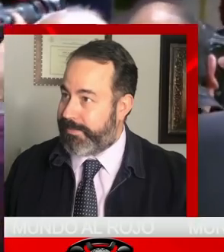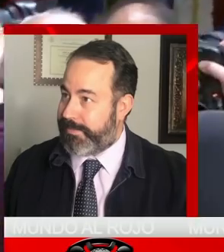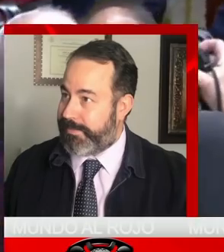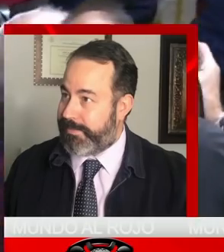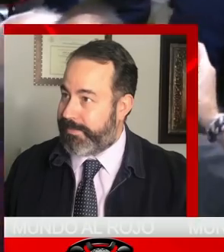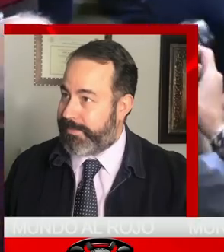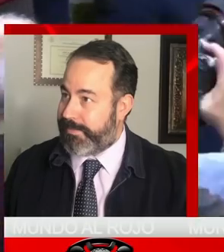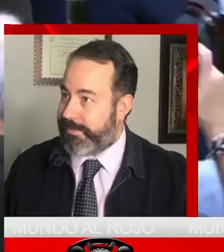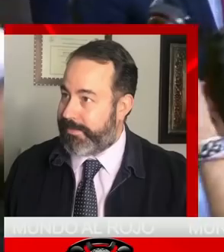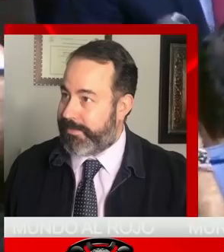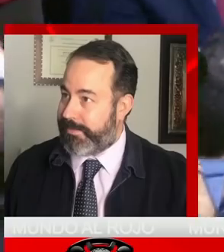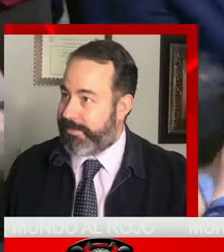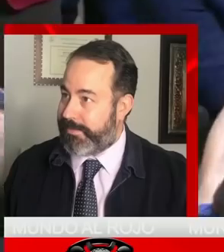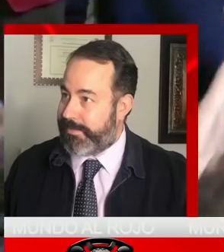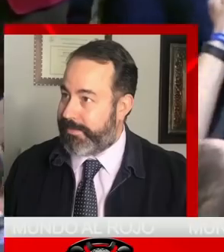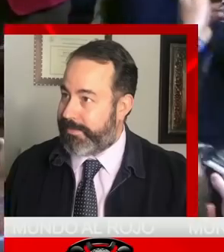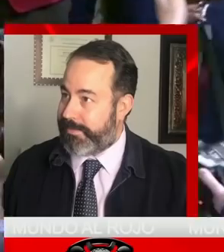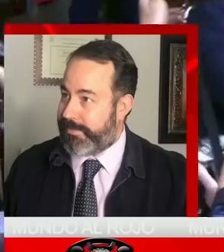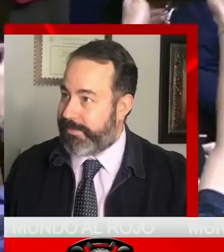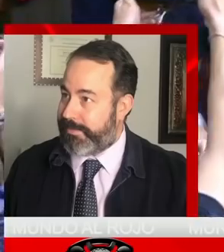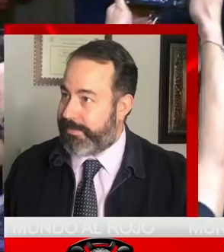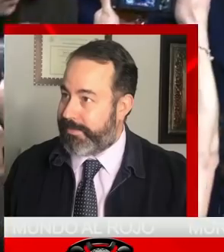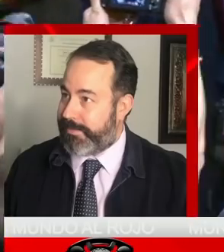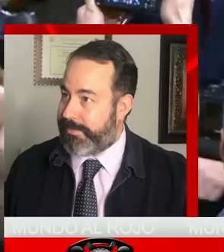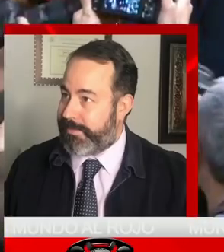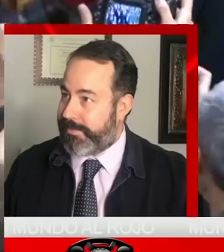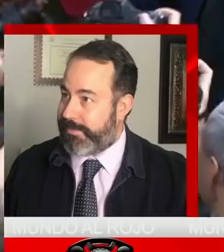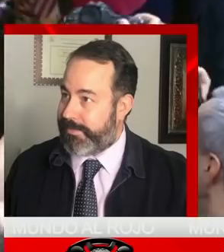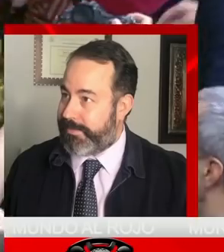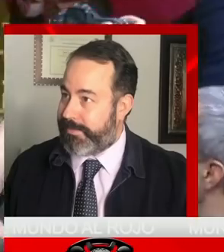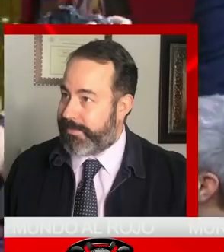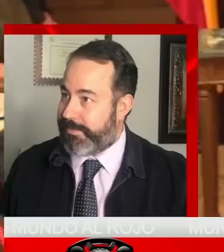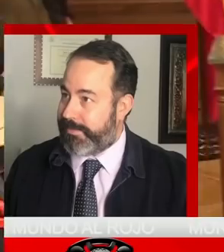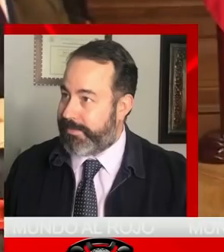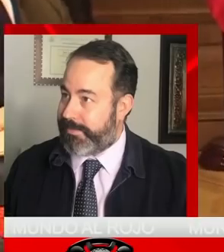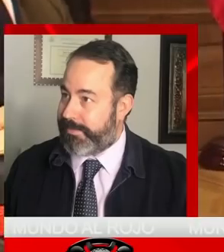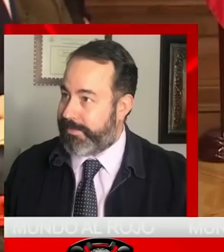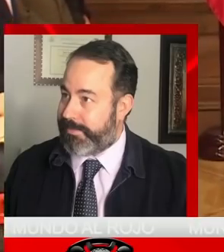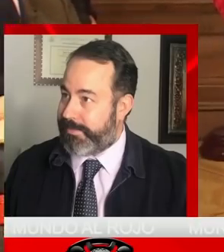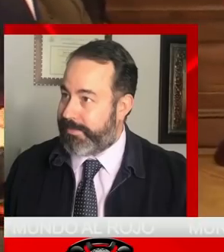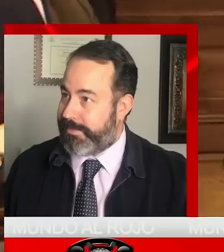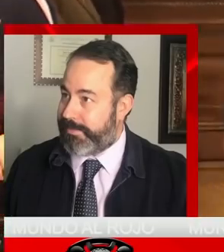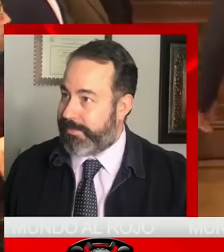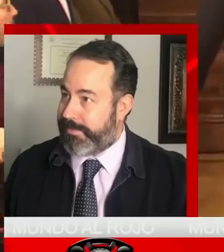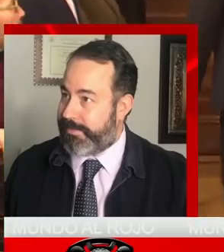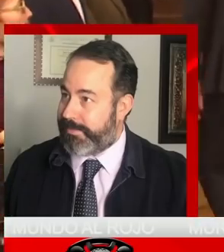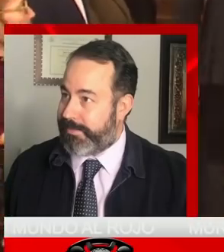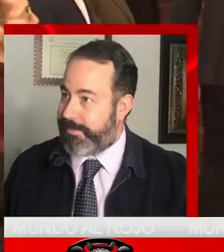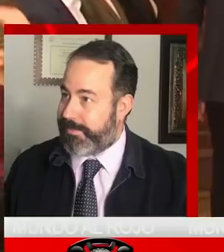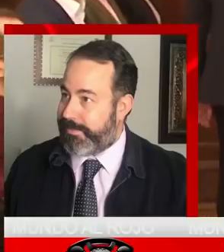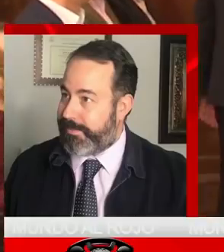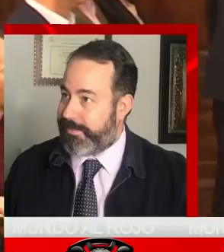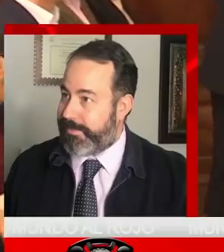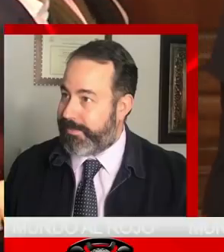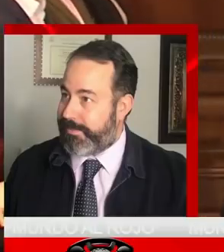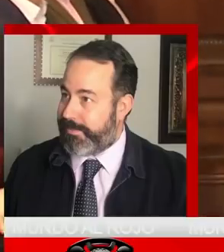la historia democrática de España, ¿no? La preocupación está en